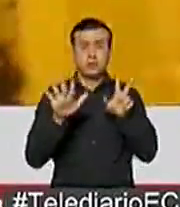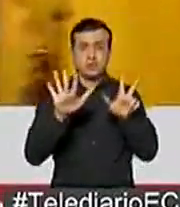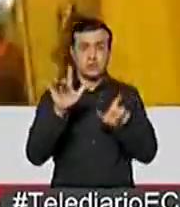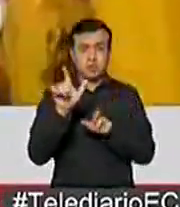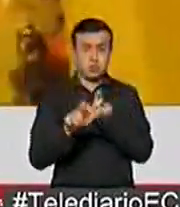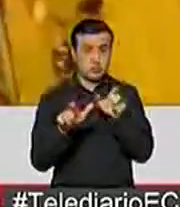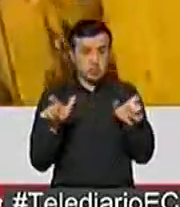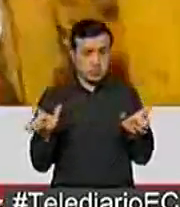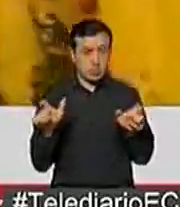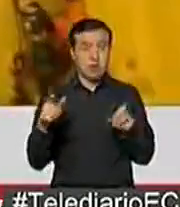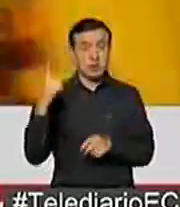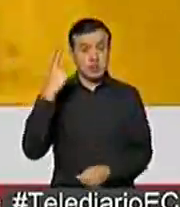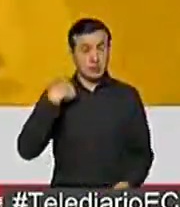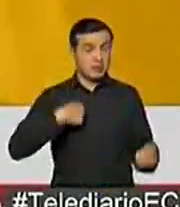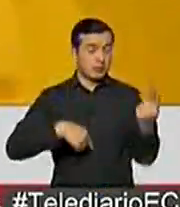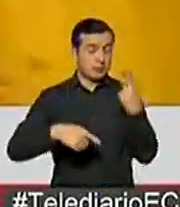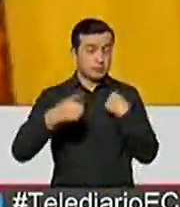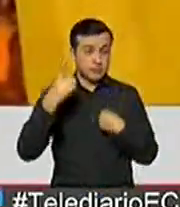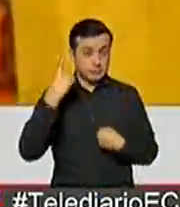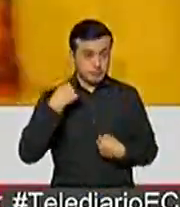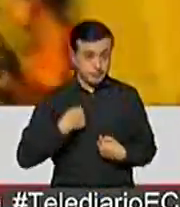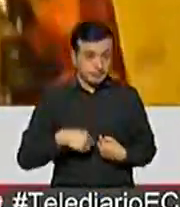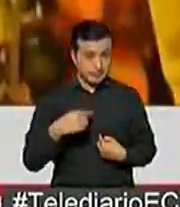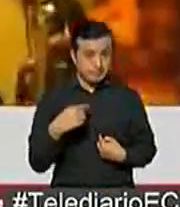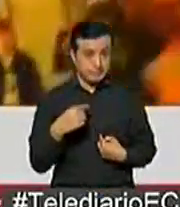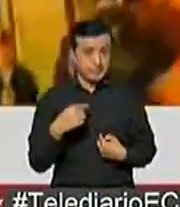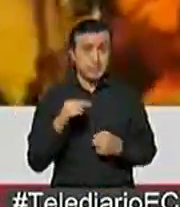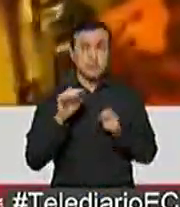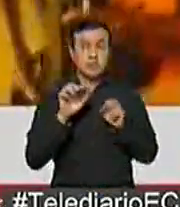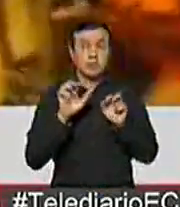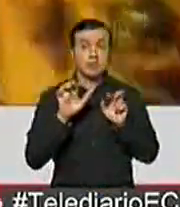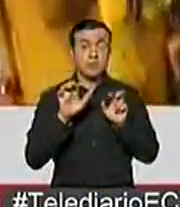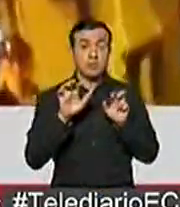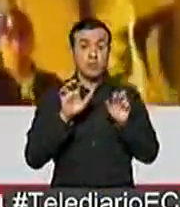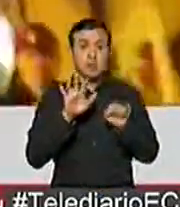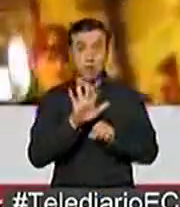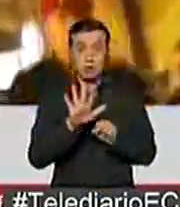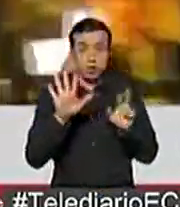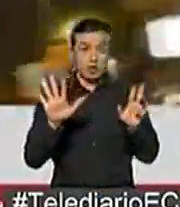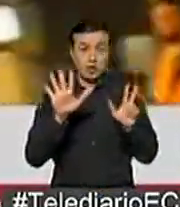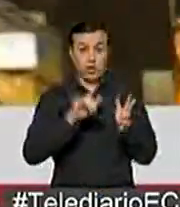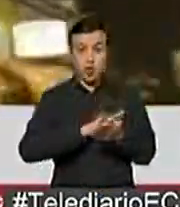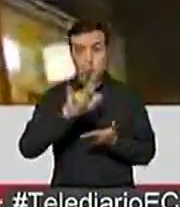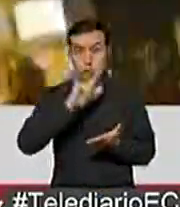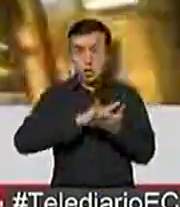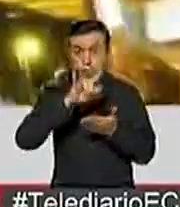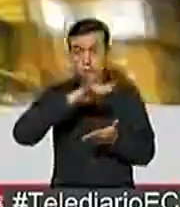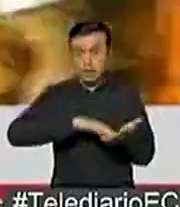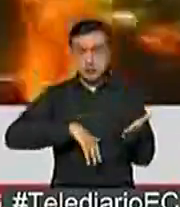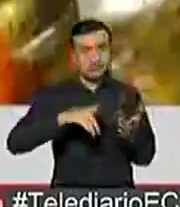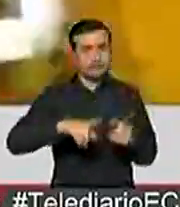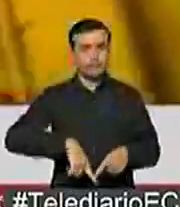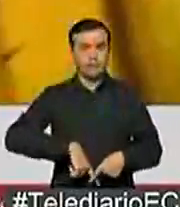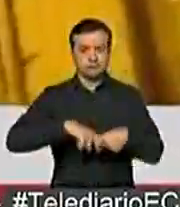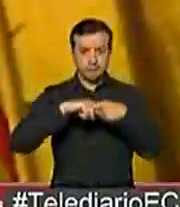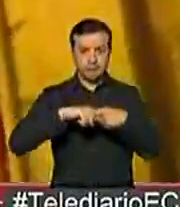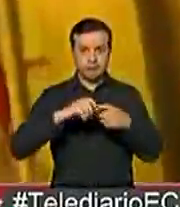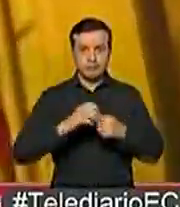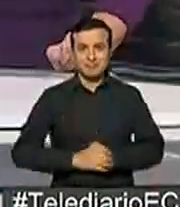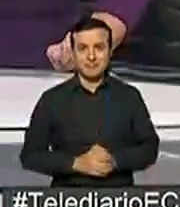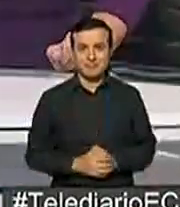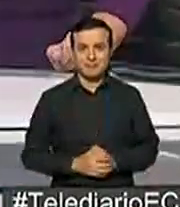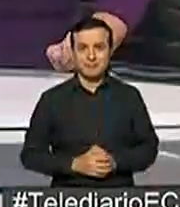personas resultaron heridas mientras que 58 vuelos del aeropuerto de barcelona fueron cancelados